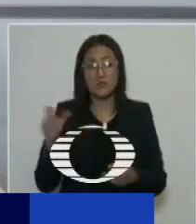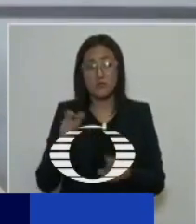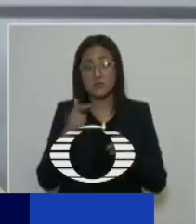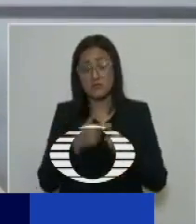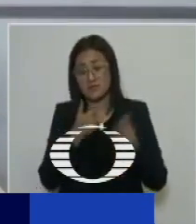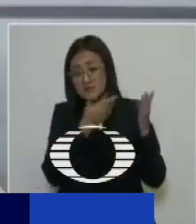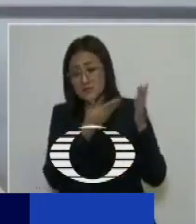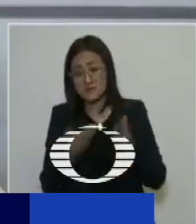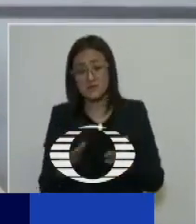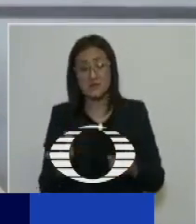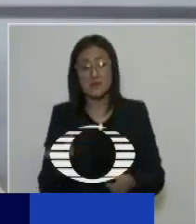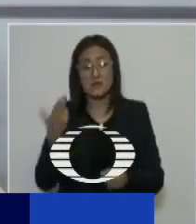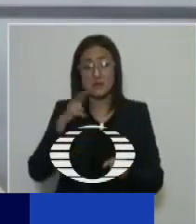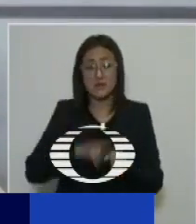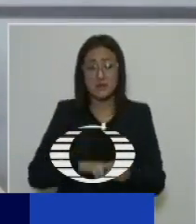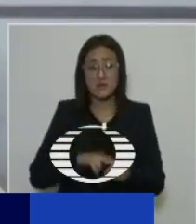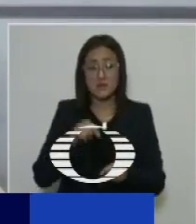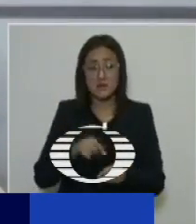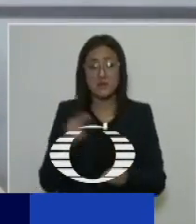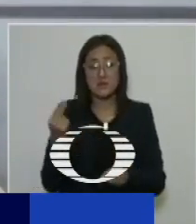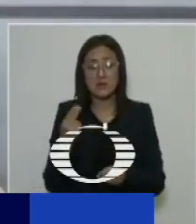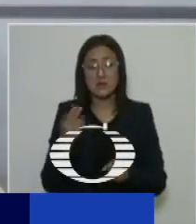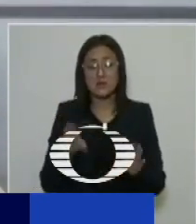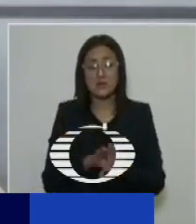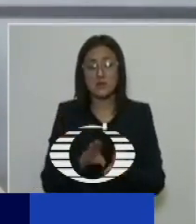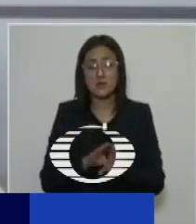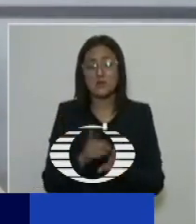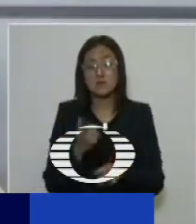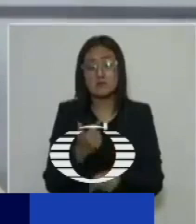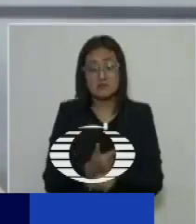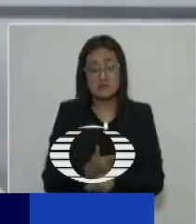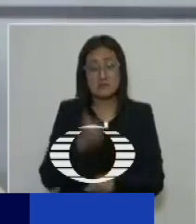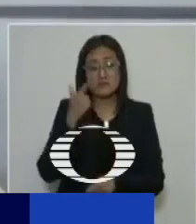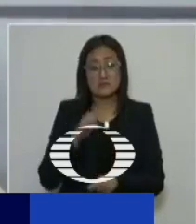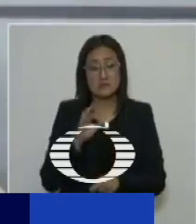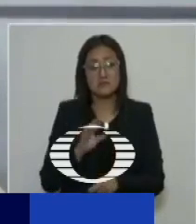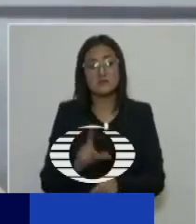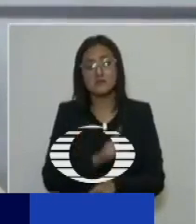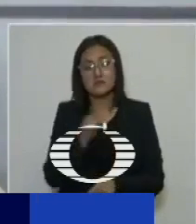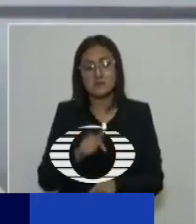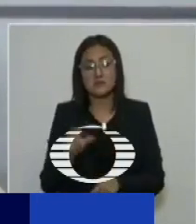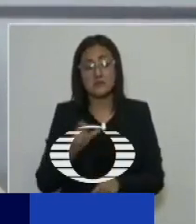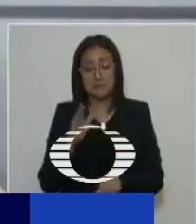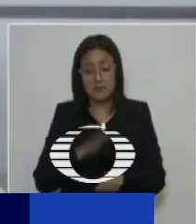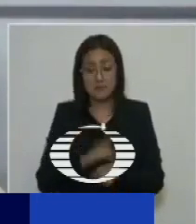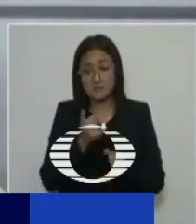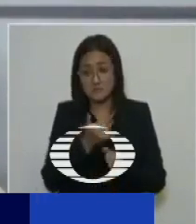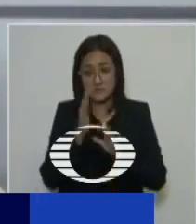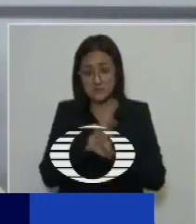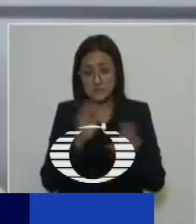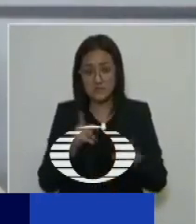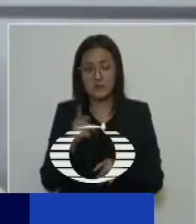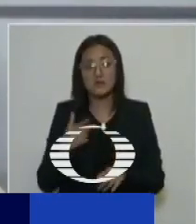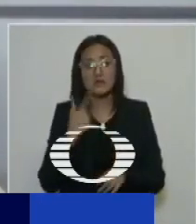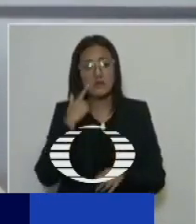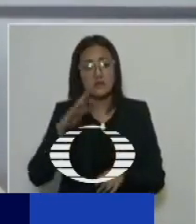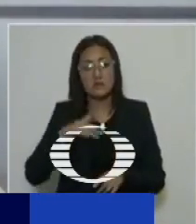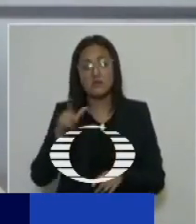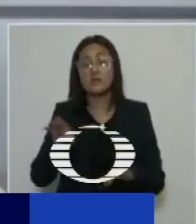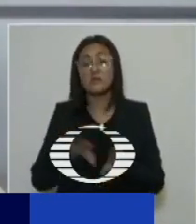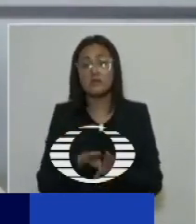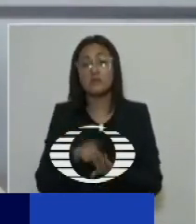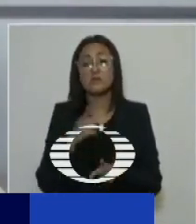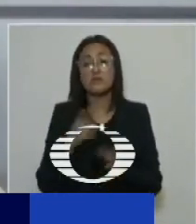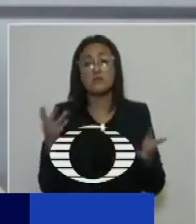llegan a hospitalizarse, que le llamamos en agudo. Posteriormente, si se da de alta el paciente, tienen que buscar la